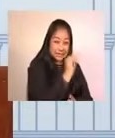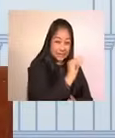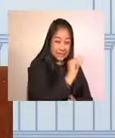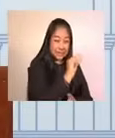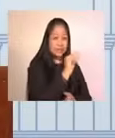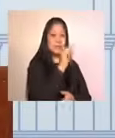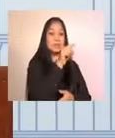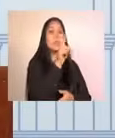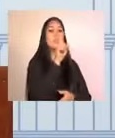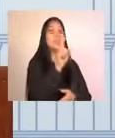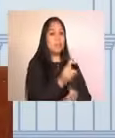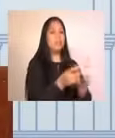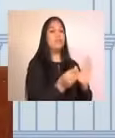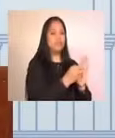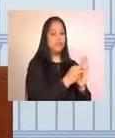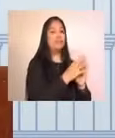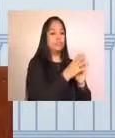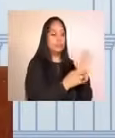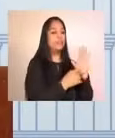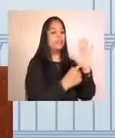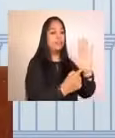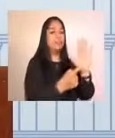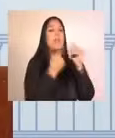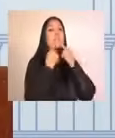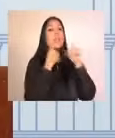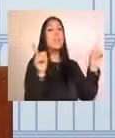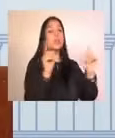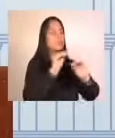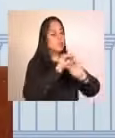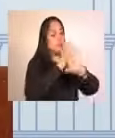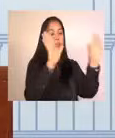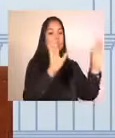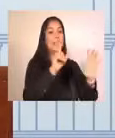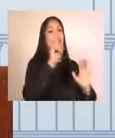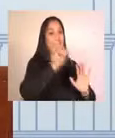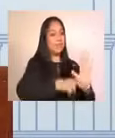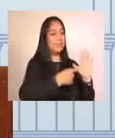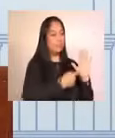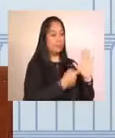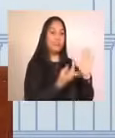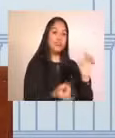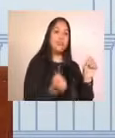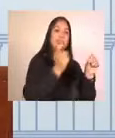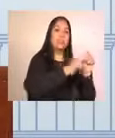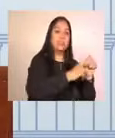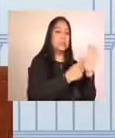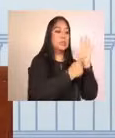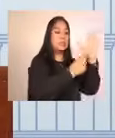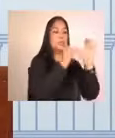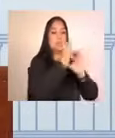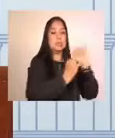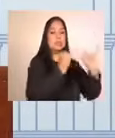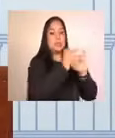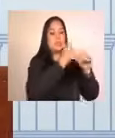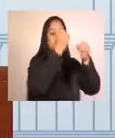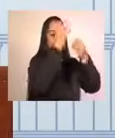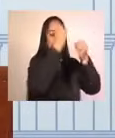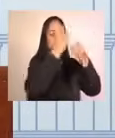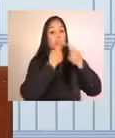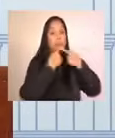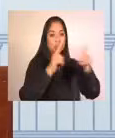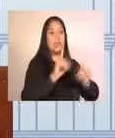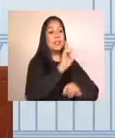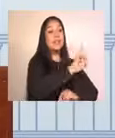de ser precisamente públicas, transparentes y deberán de colgarse en los apartados de información pública de cada una de